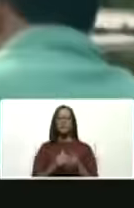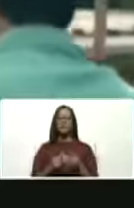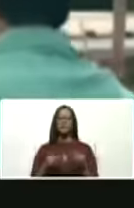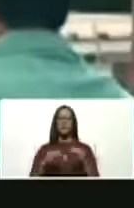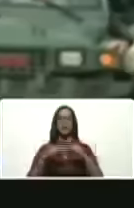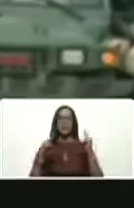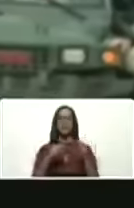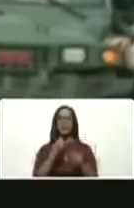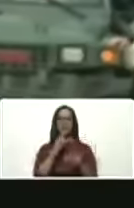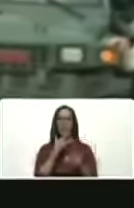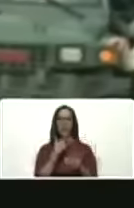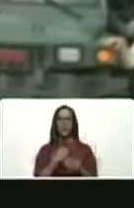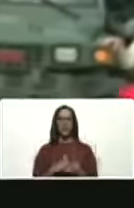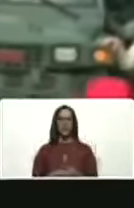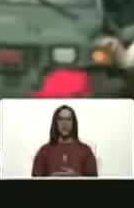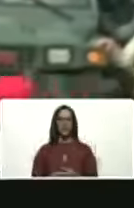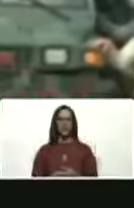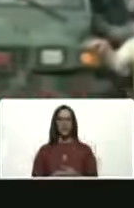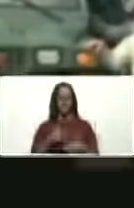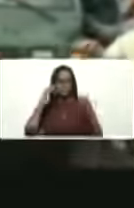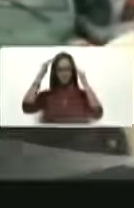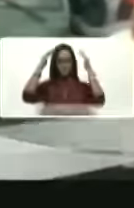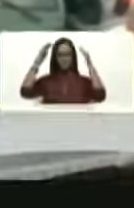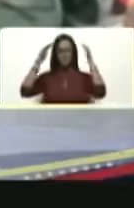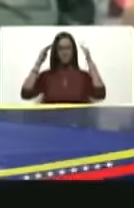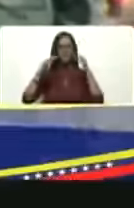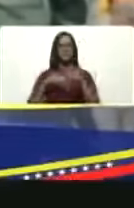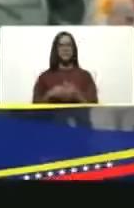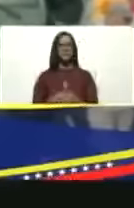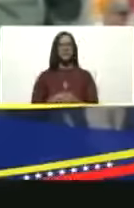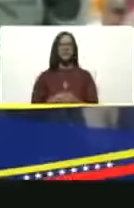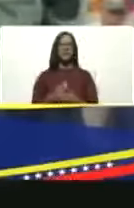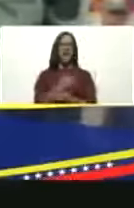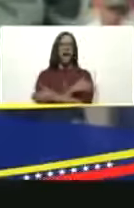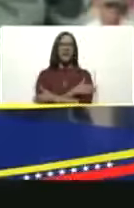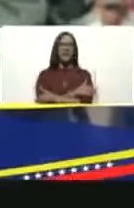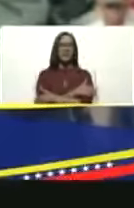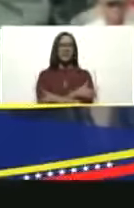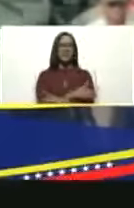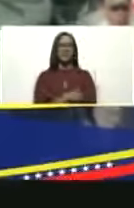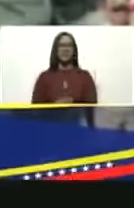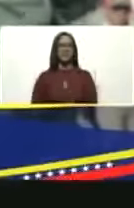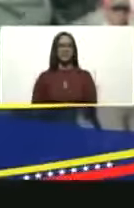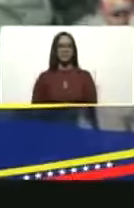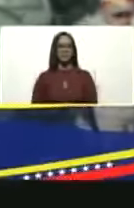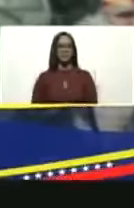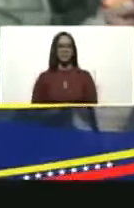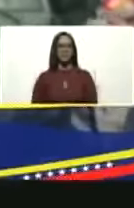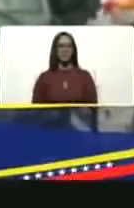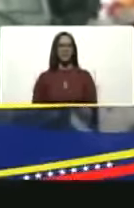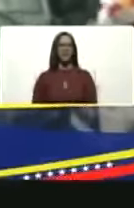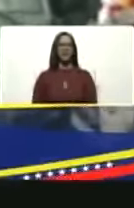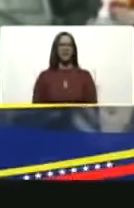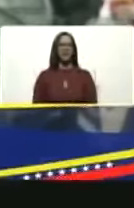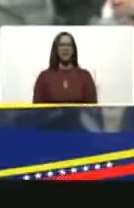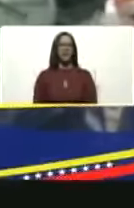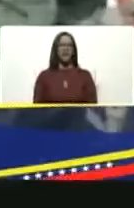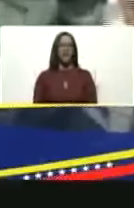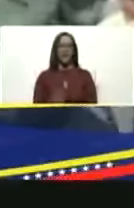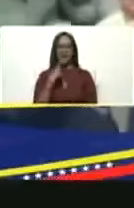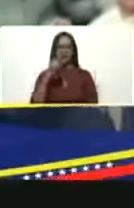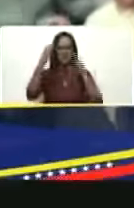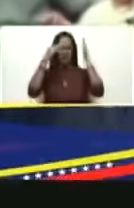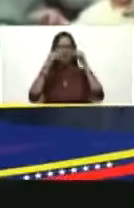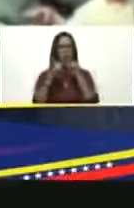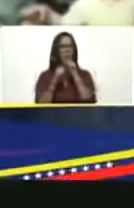Puente Bonito, saludando, abrazando. Ahí le di un saludo con un megáfono.